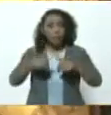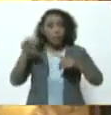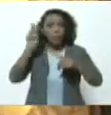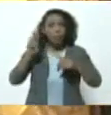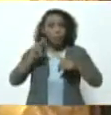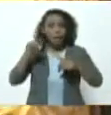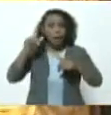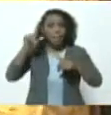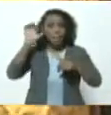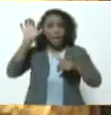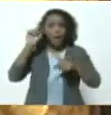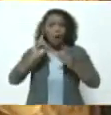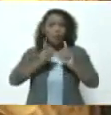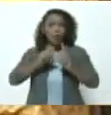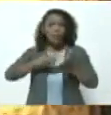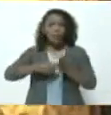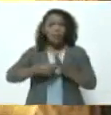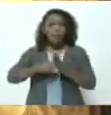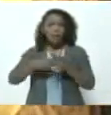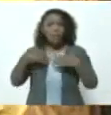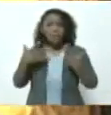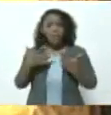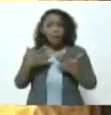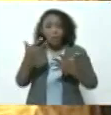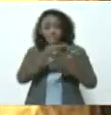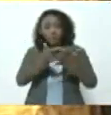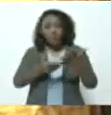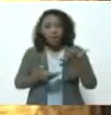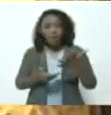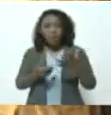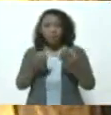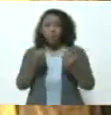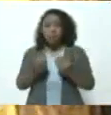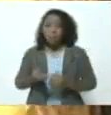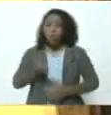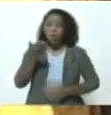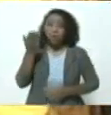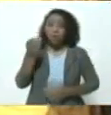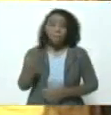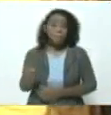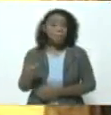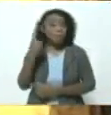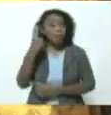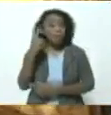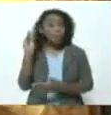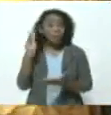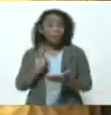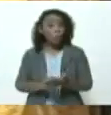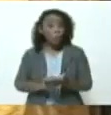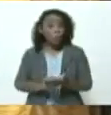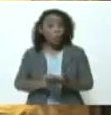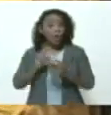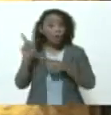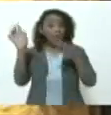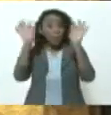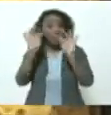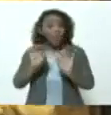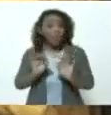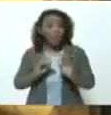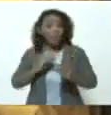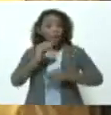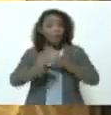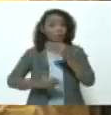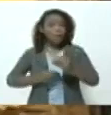país algunas técnicas de edición muy novedosas, que es primera vez que se implementa esta forma de